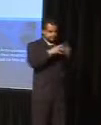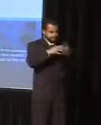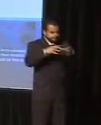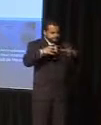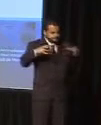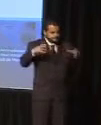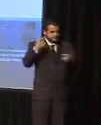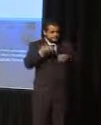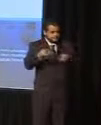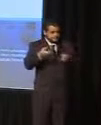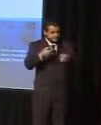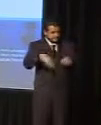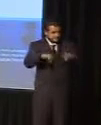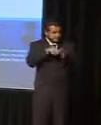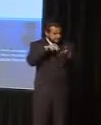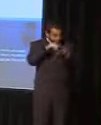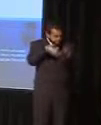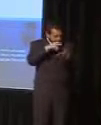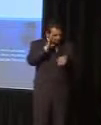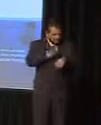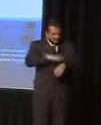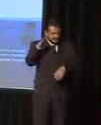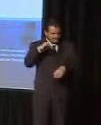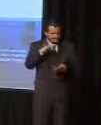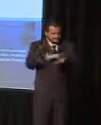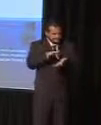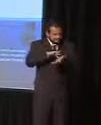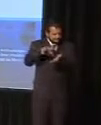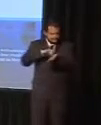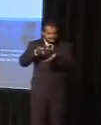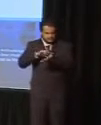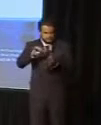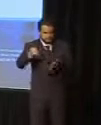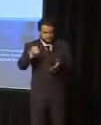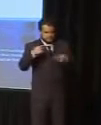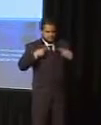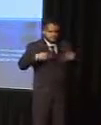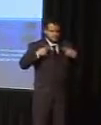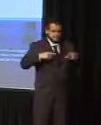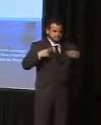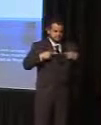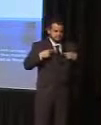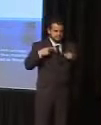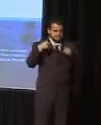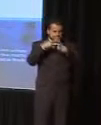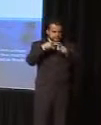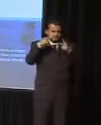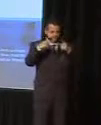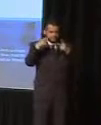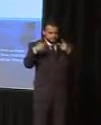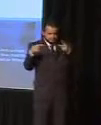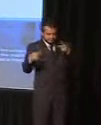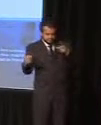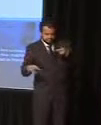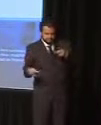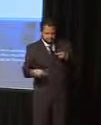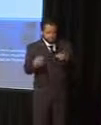más y beneficiar a más y es un ciclo vicioso cómo vamos a detener esto